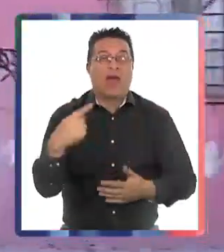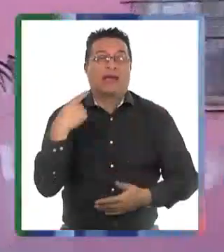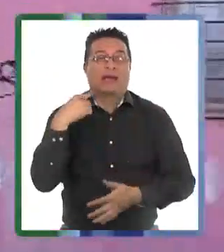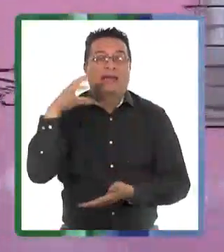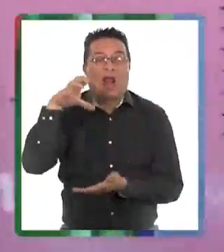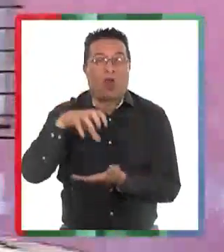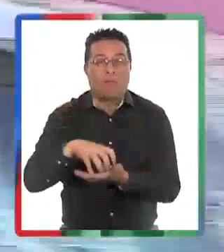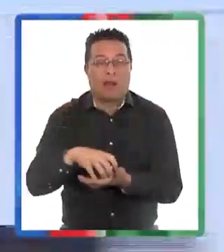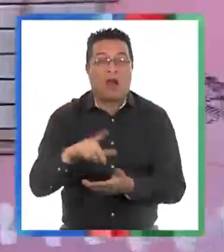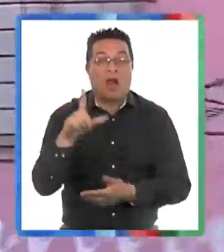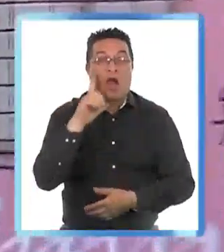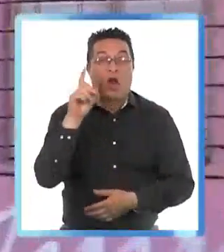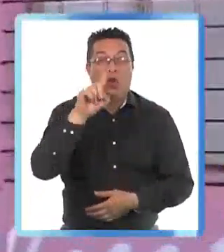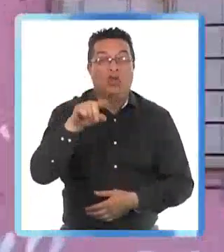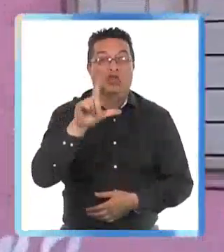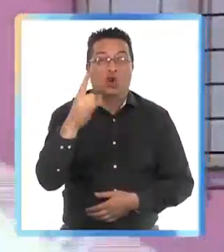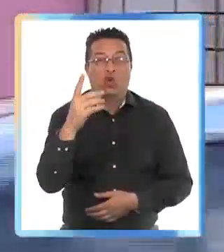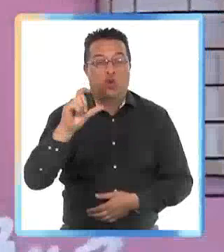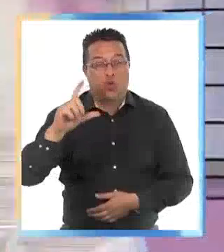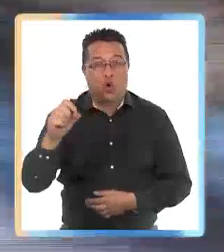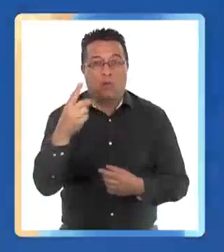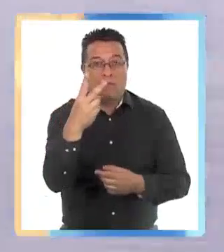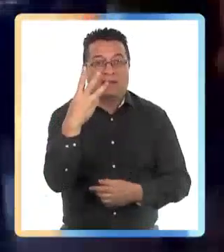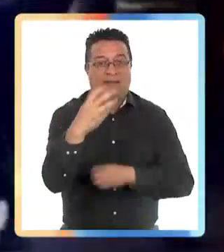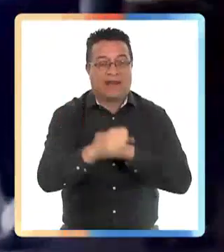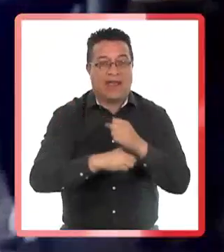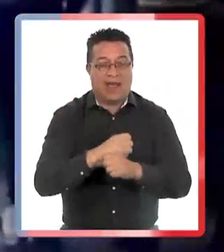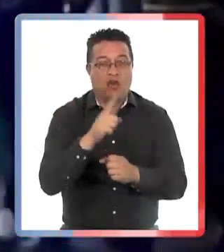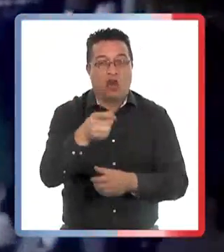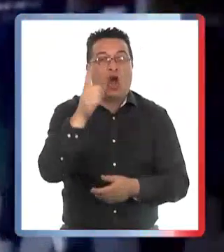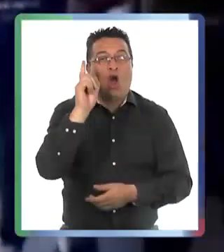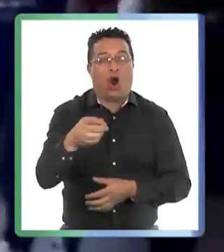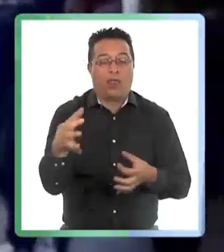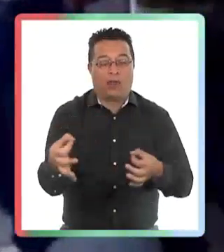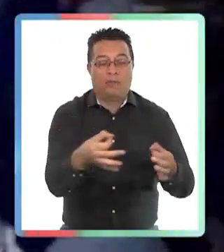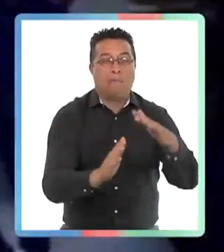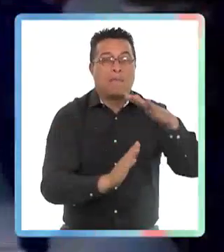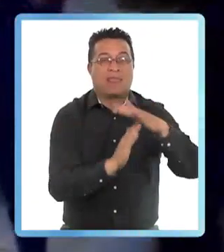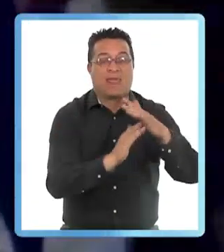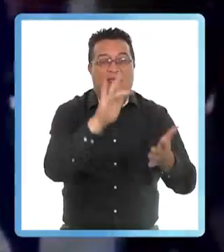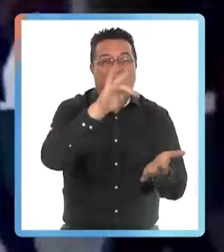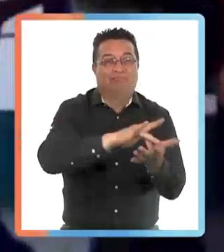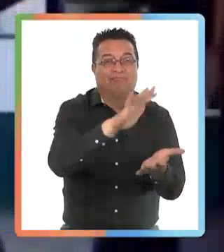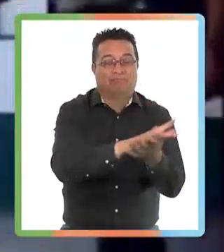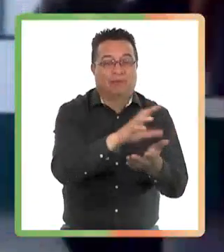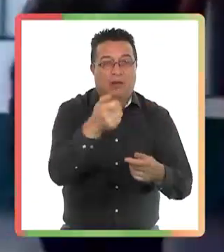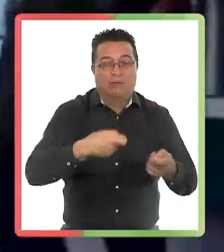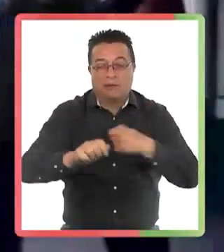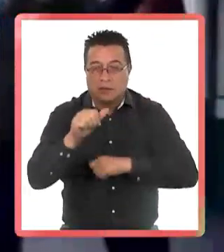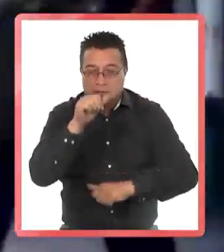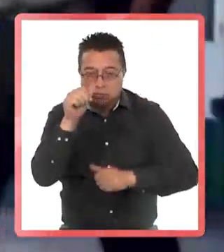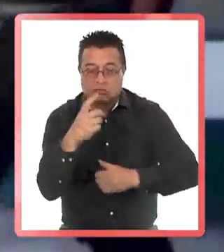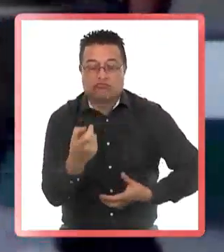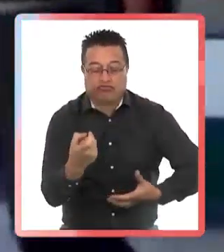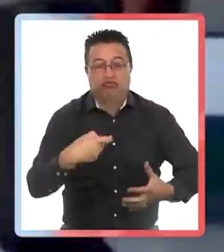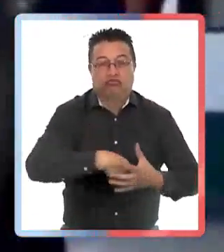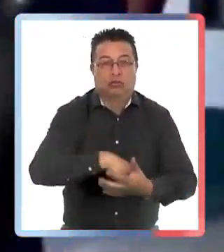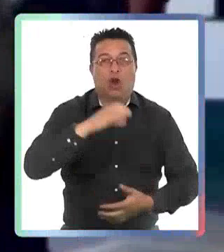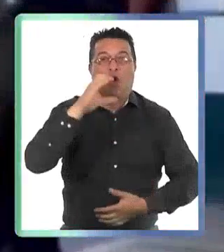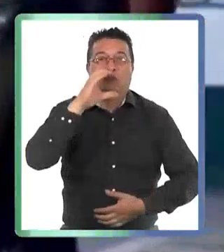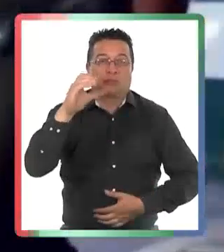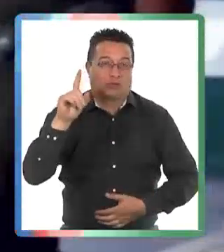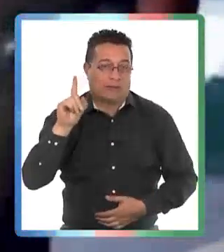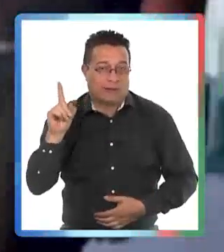fueron encontrados en una casa de la comuna de Quinta Normal. Luis Lugo Machado, de 23 años, tenía orden de detención pendiente